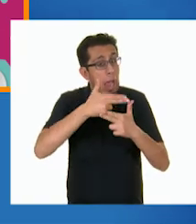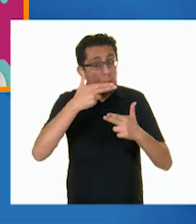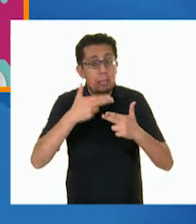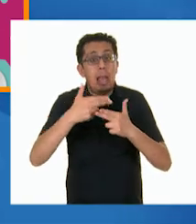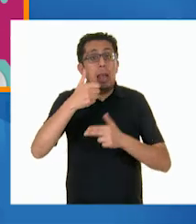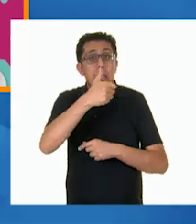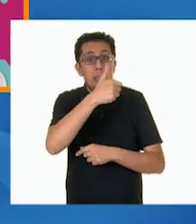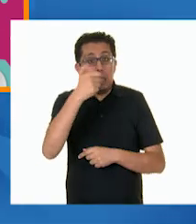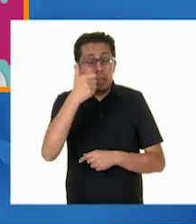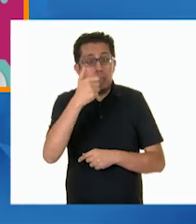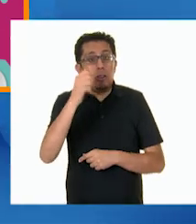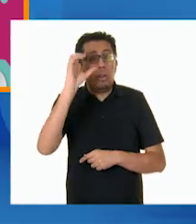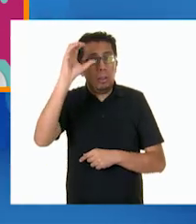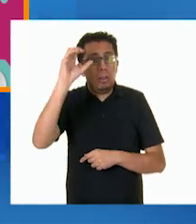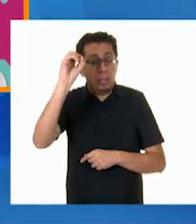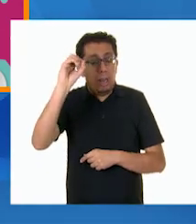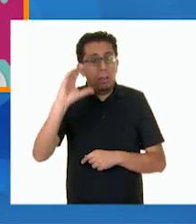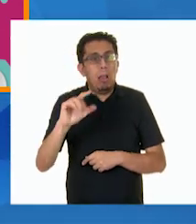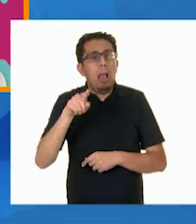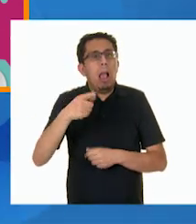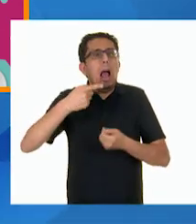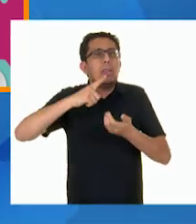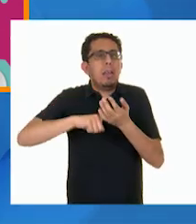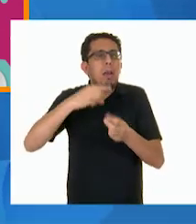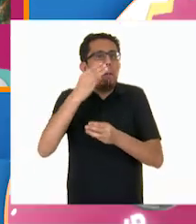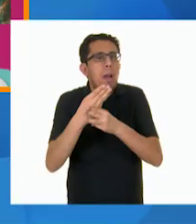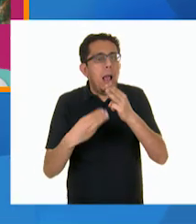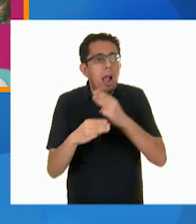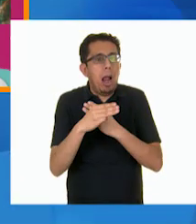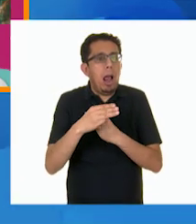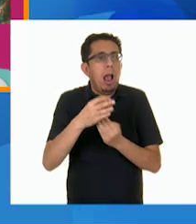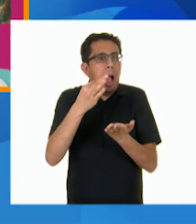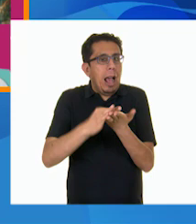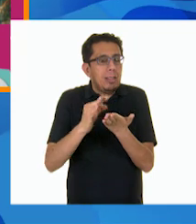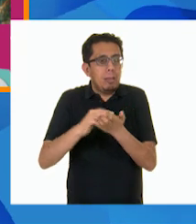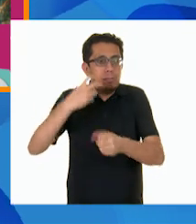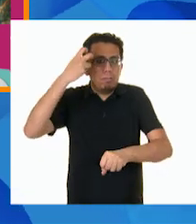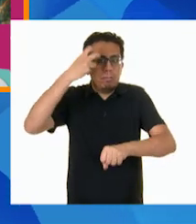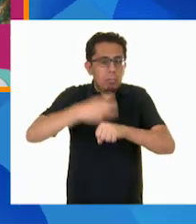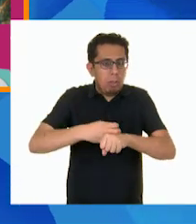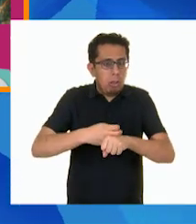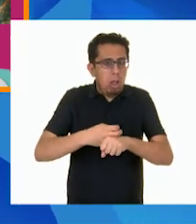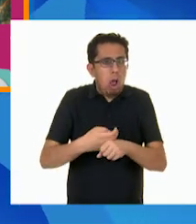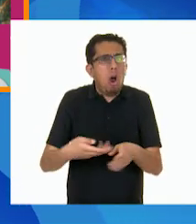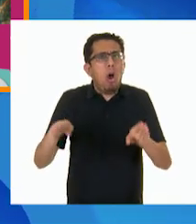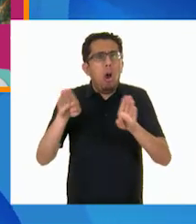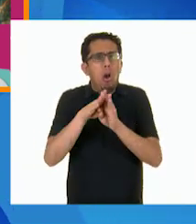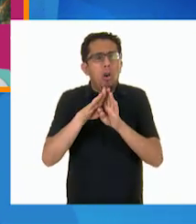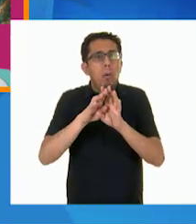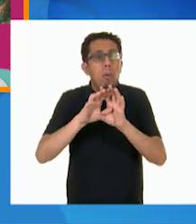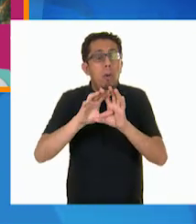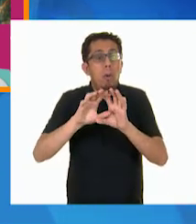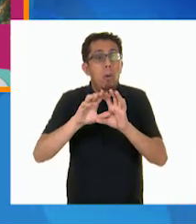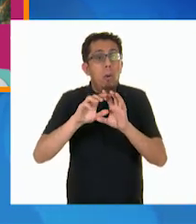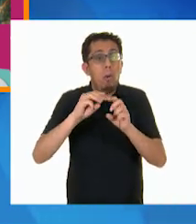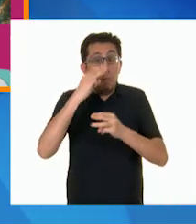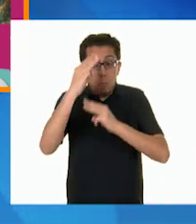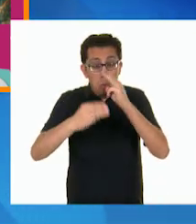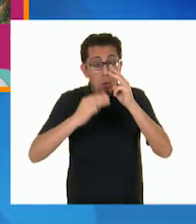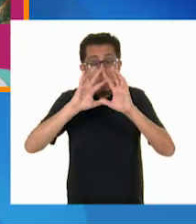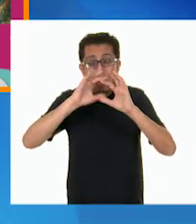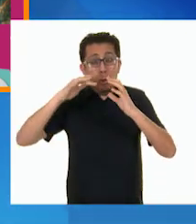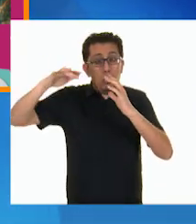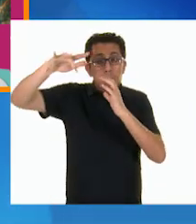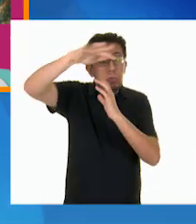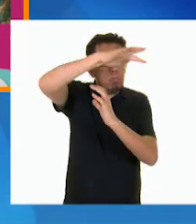Celsius. Está hecho de acero inoxidable. ¿Cómo se mide la temperatura del espacio? No se puede medir de la